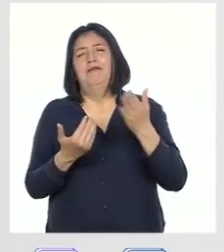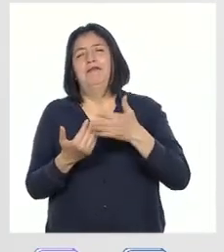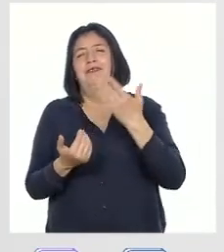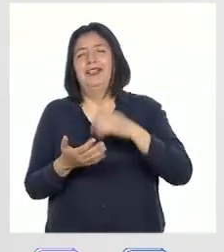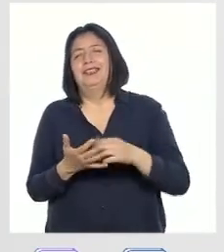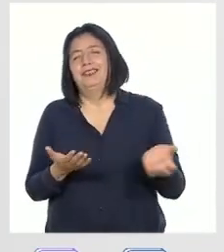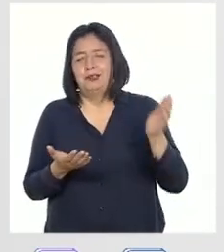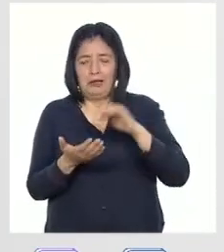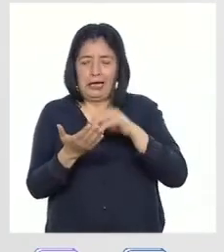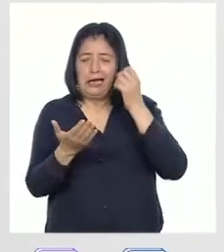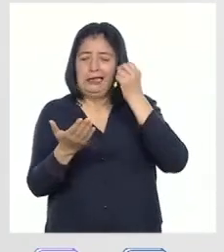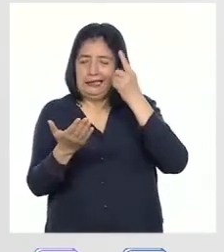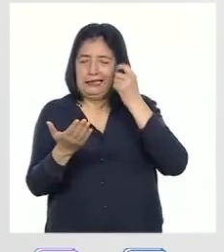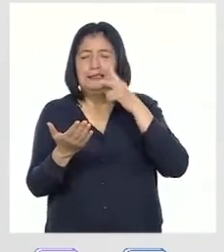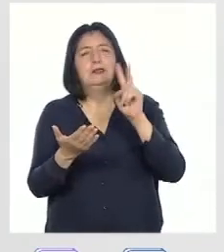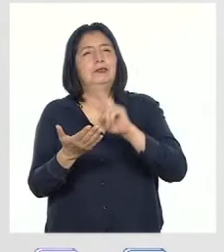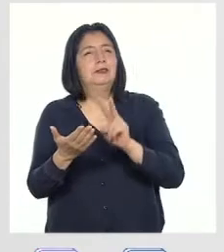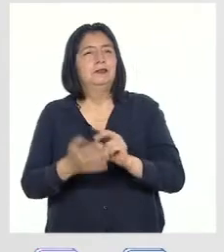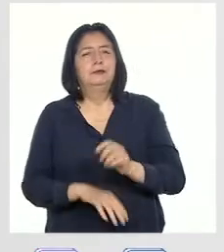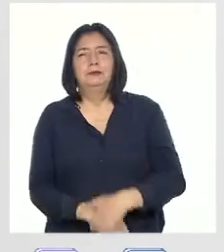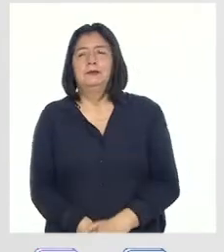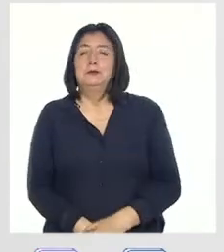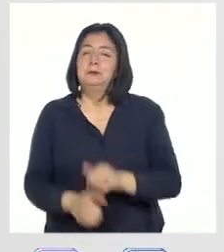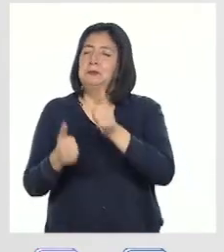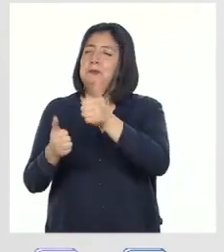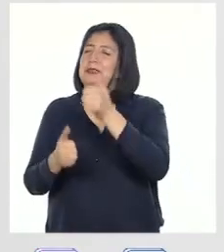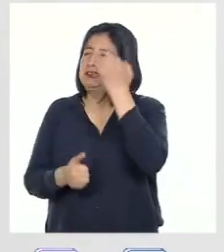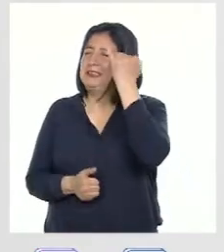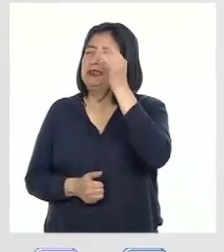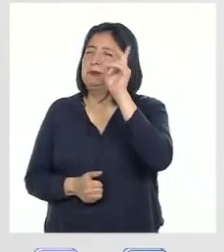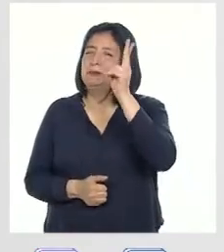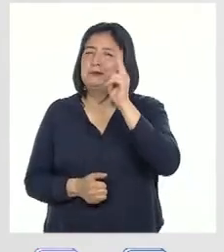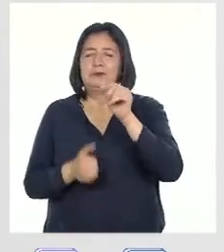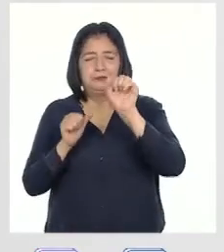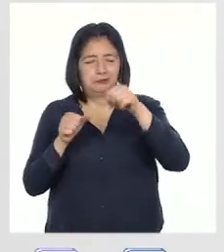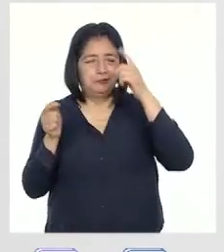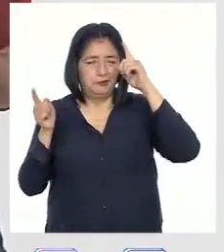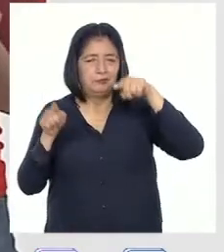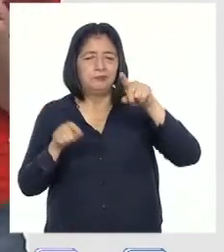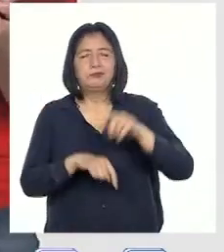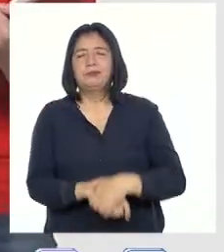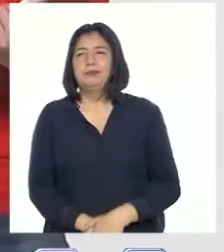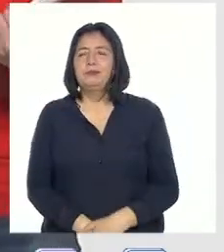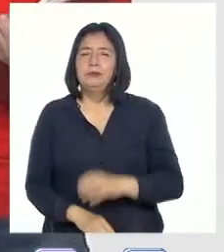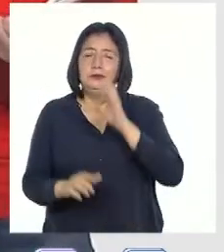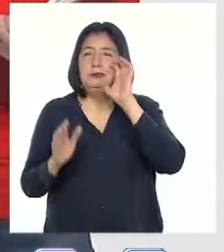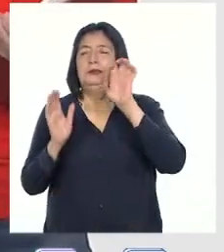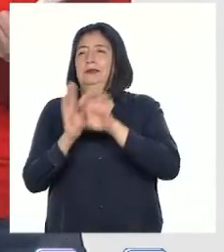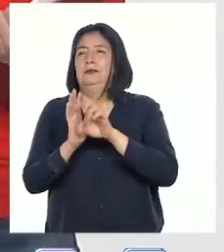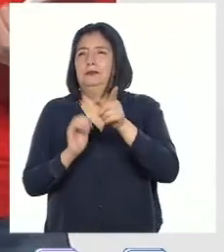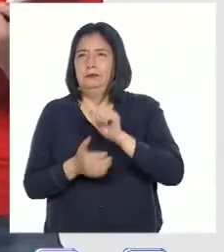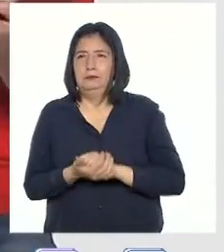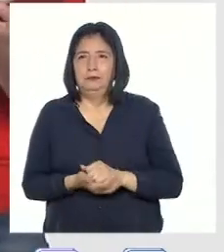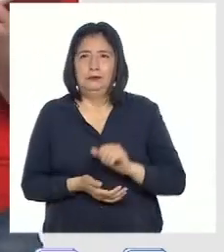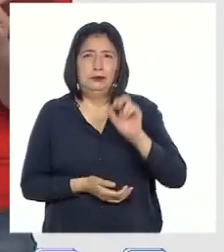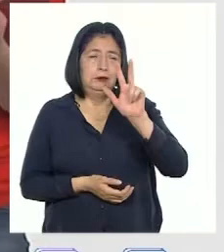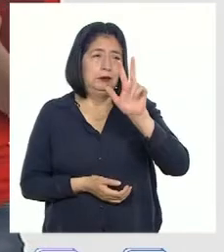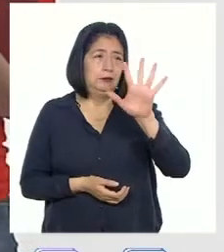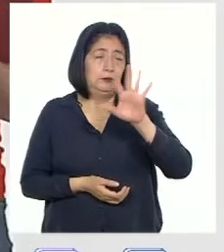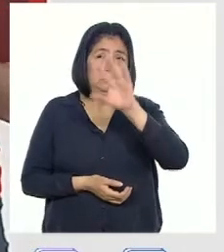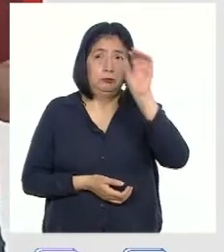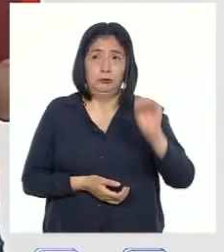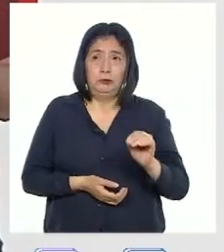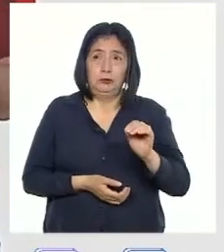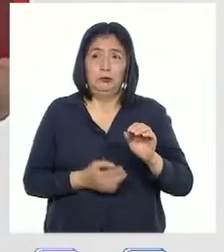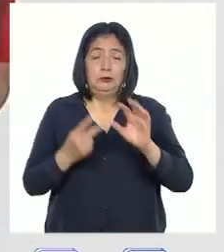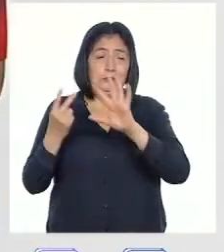fácil volver a comprender lo escrito. ¡Qué buena idea, profesor! De acuerdo. Por ejemplo, el 35%